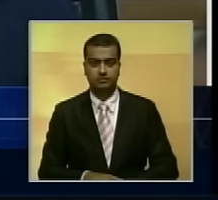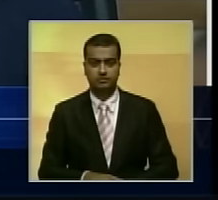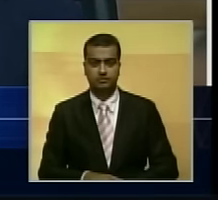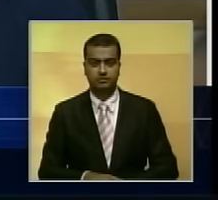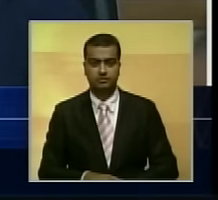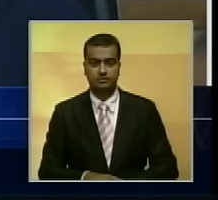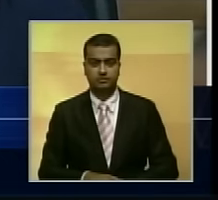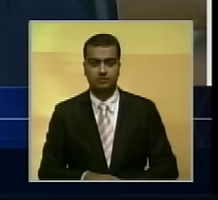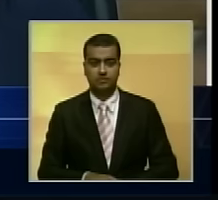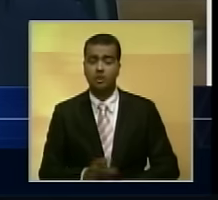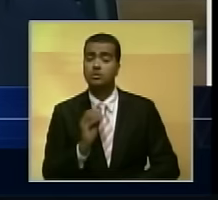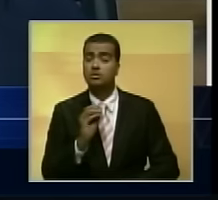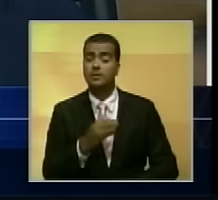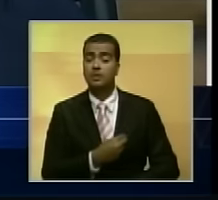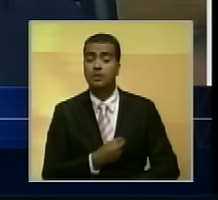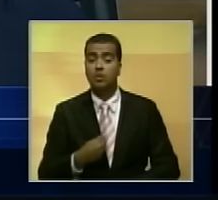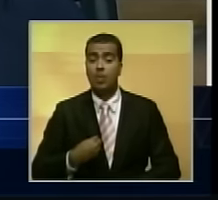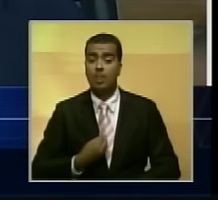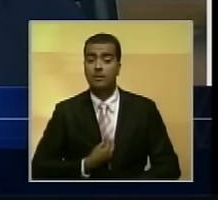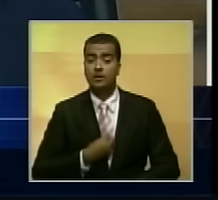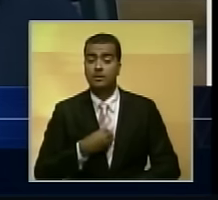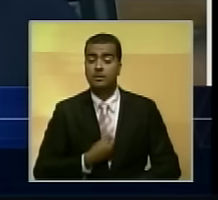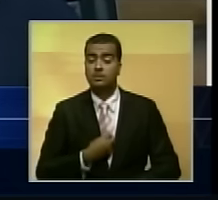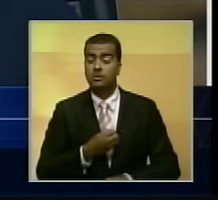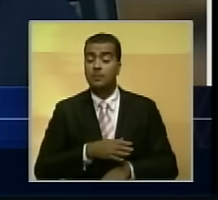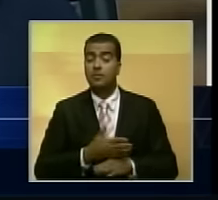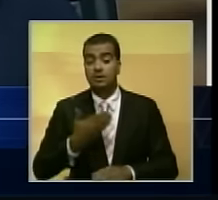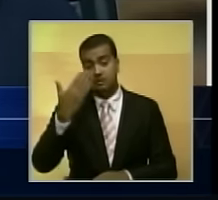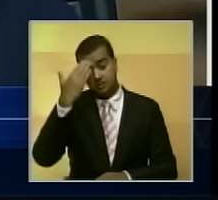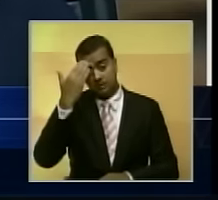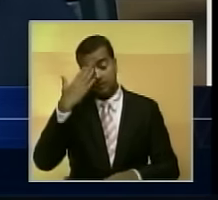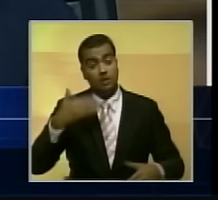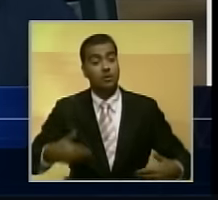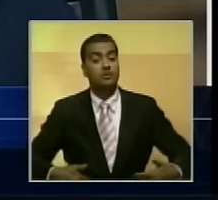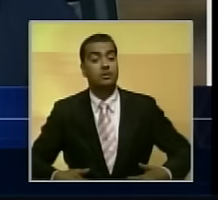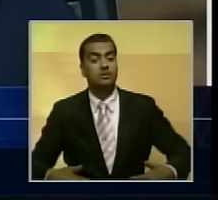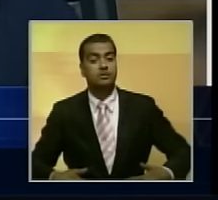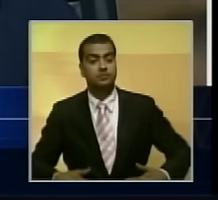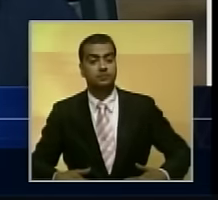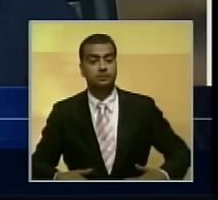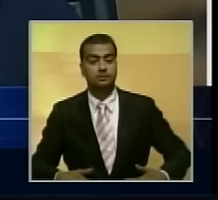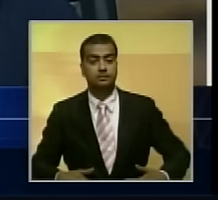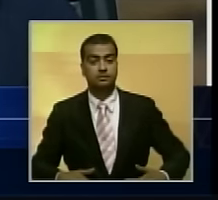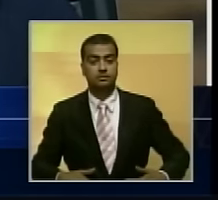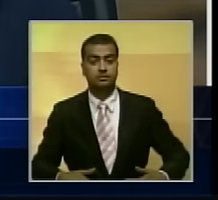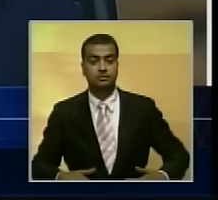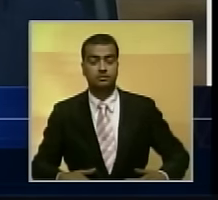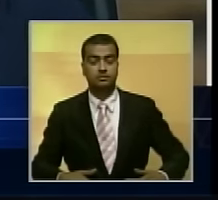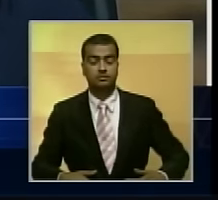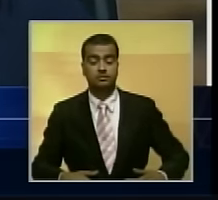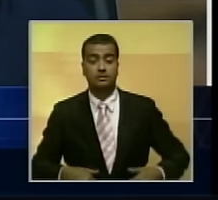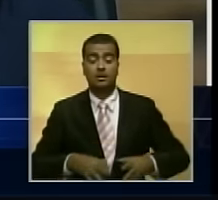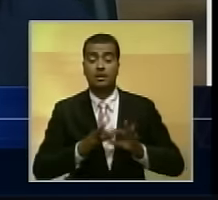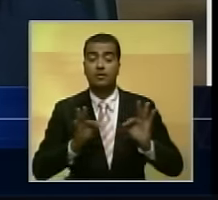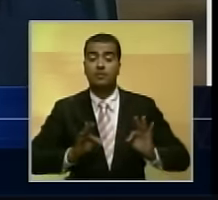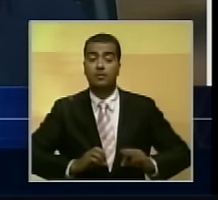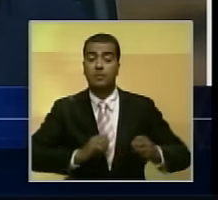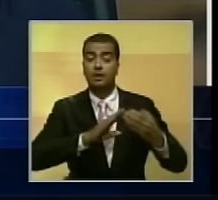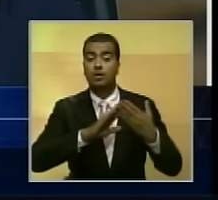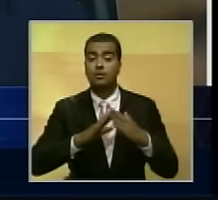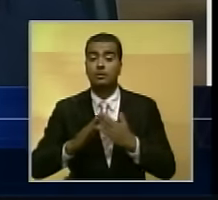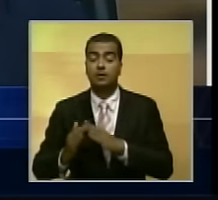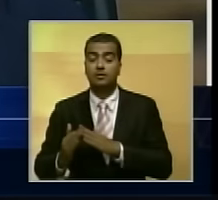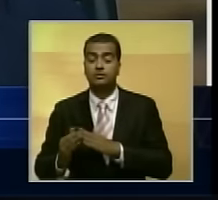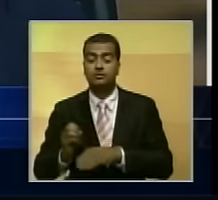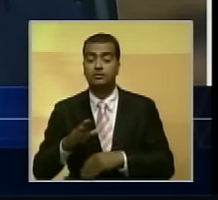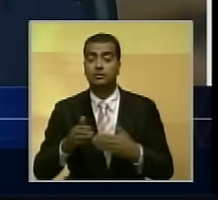Esto llama nuestra preocupación, porque sabemos los esfuerzos que de manera comunitaria